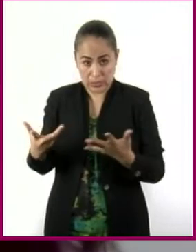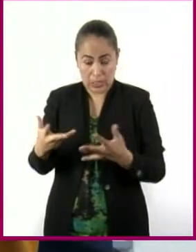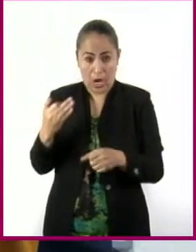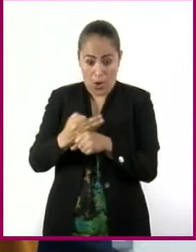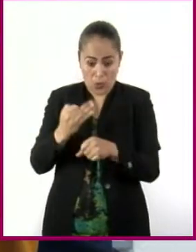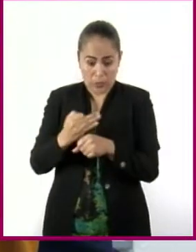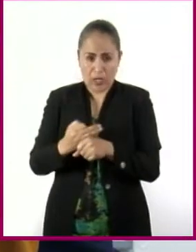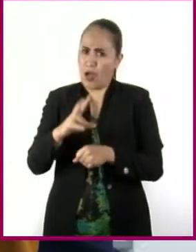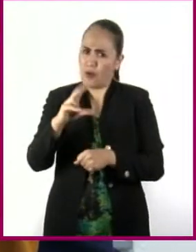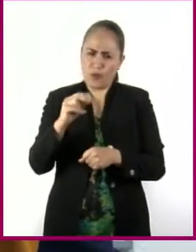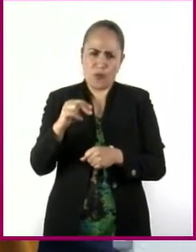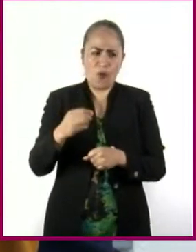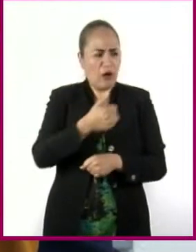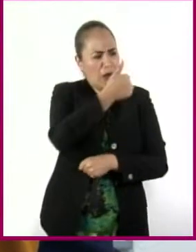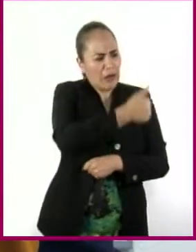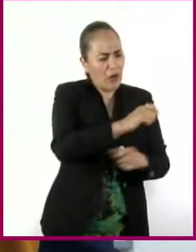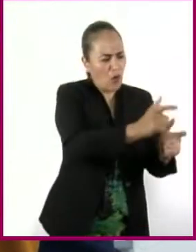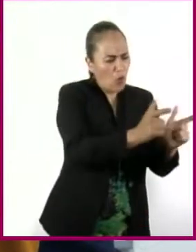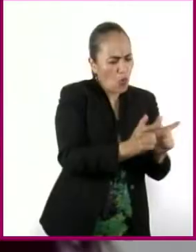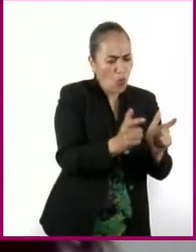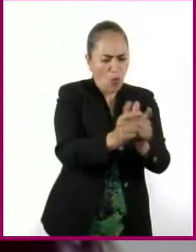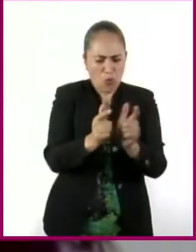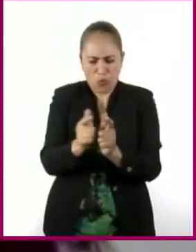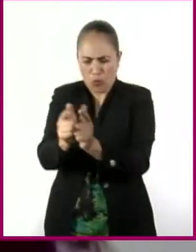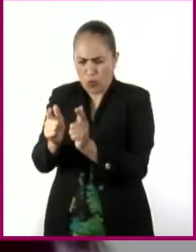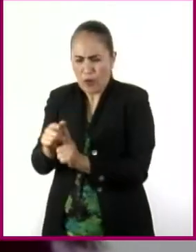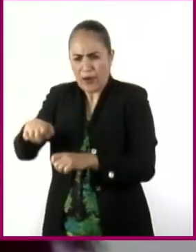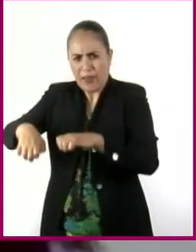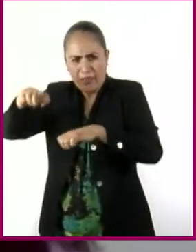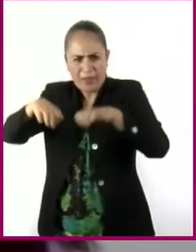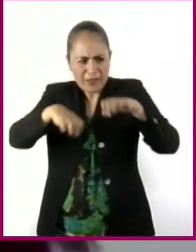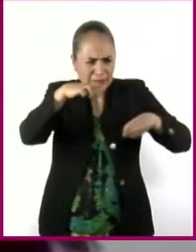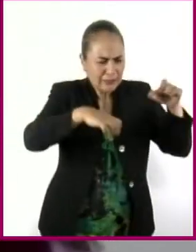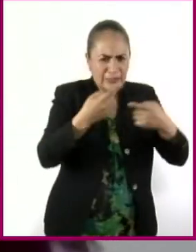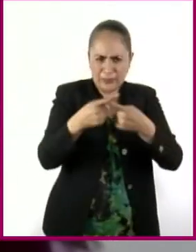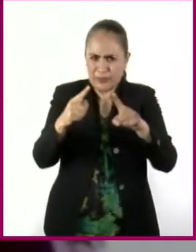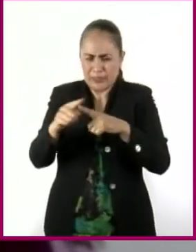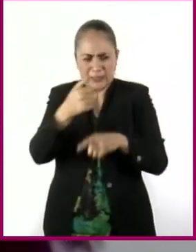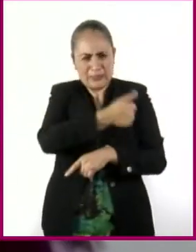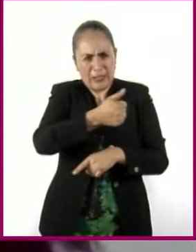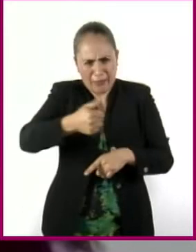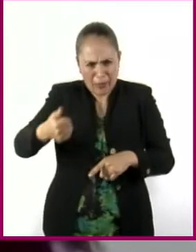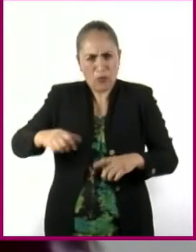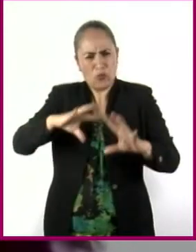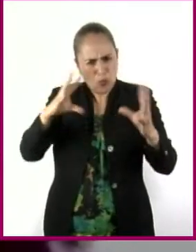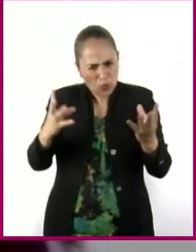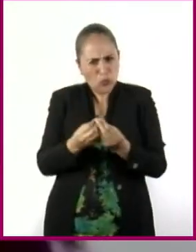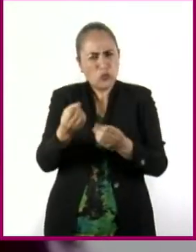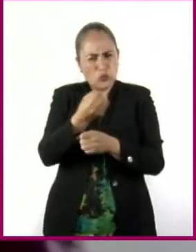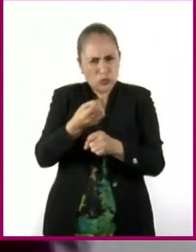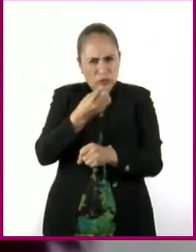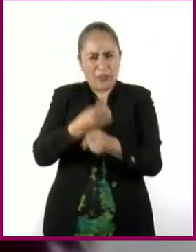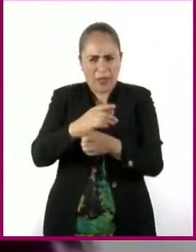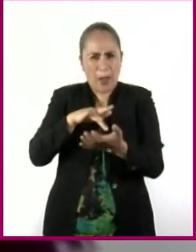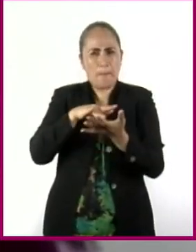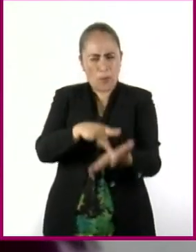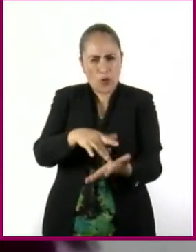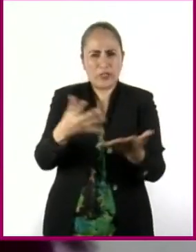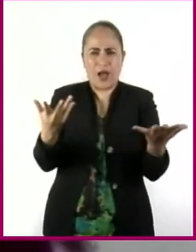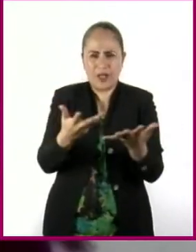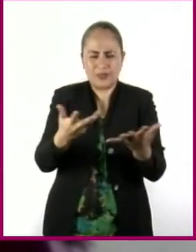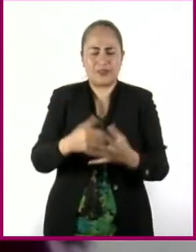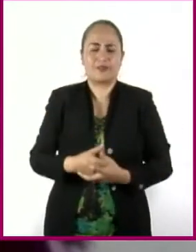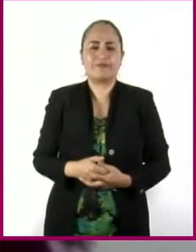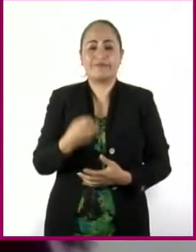sociedad, sino todos y cada uno, las personas en las diferentes etapas de la vida. Son grandes retos en tanto al reconocimiento